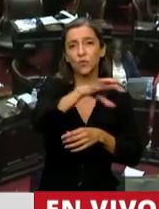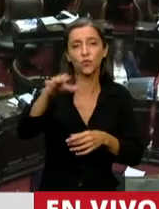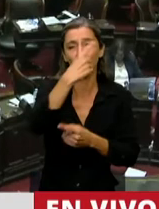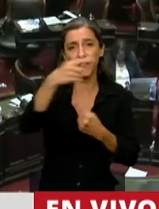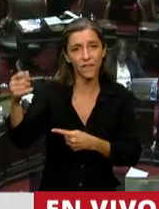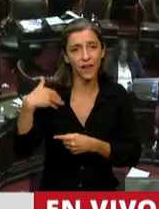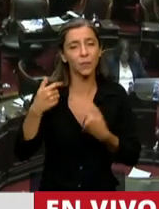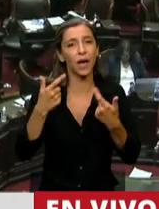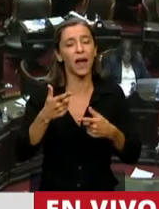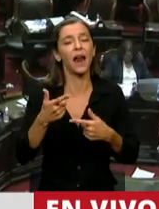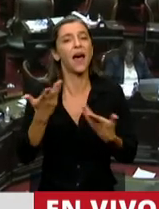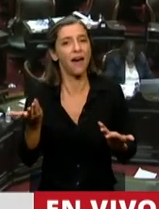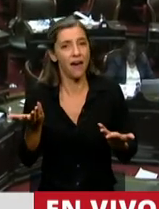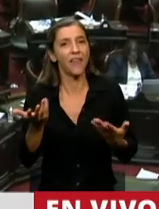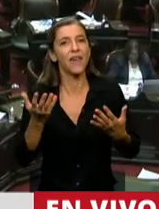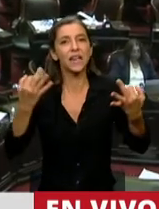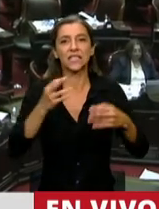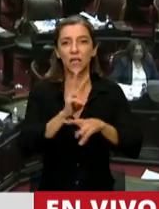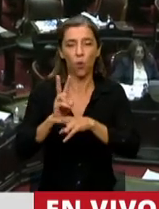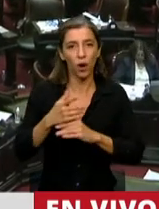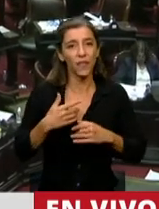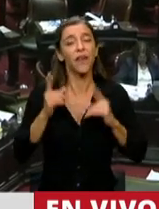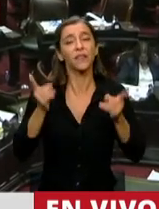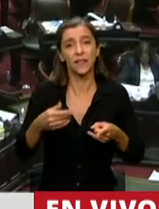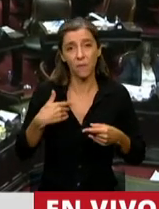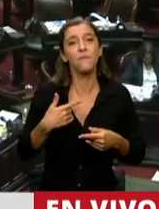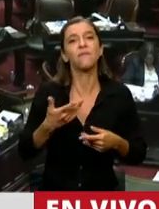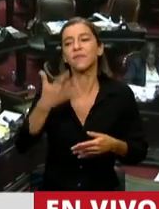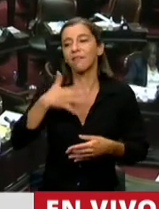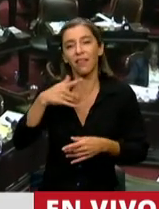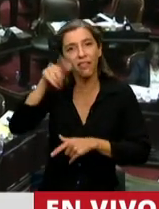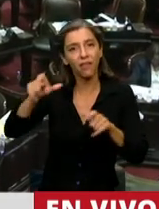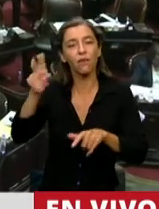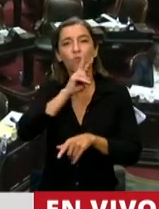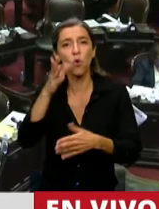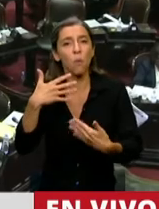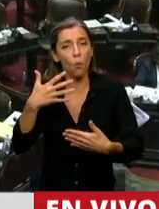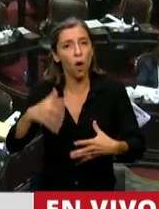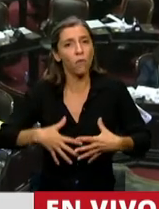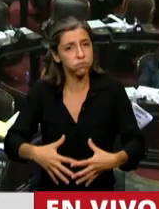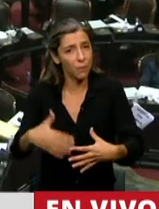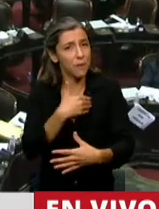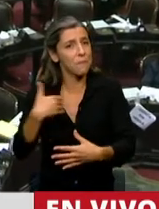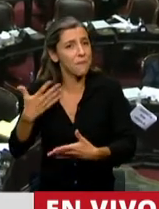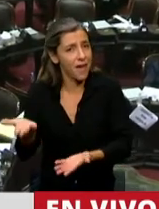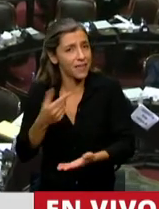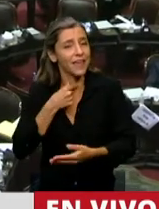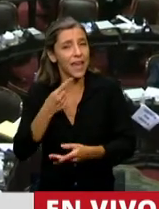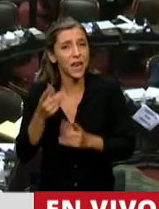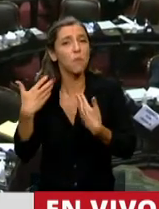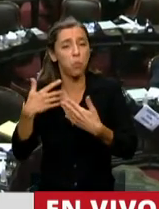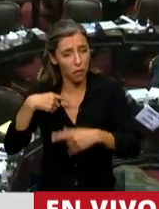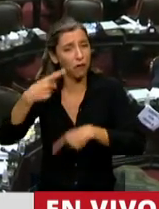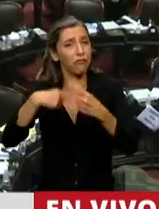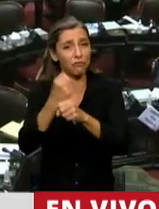seguridad, tengan en cuenta sus necesidades como madres y las incentiven para avanzar y prosperar en esas carreras. Creo que